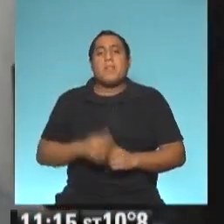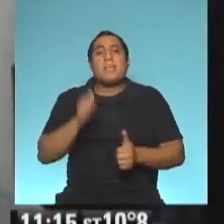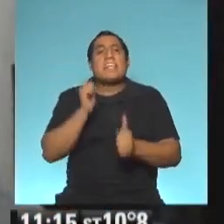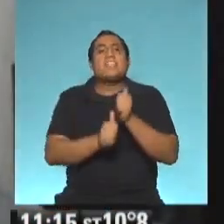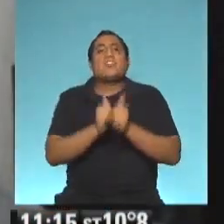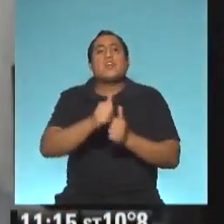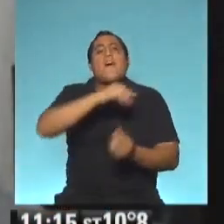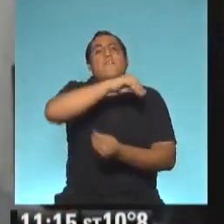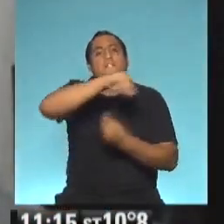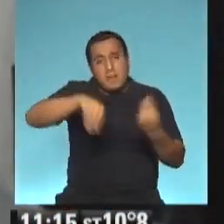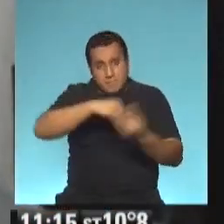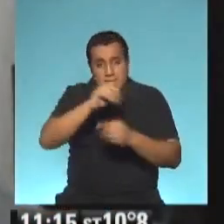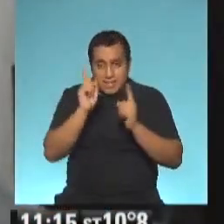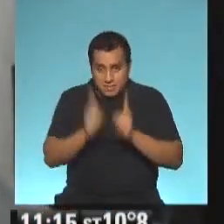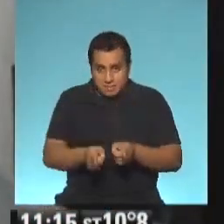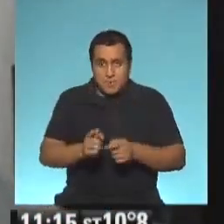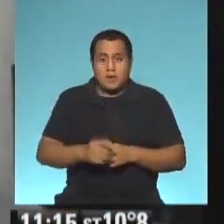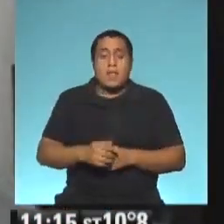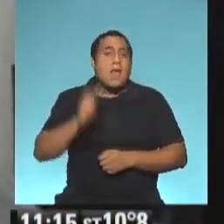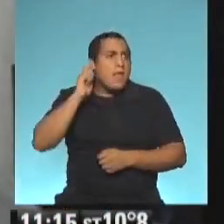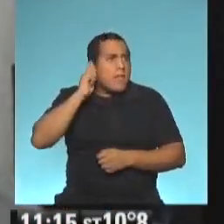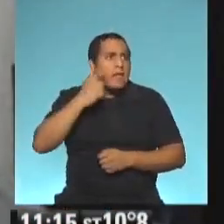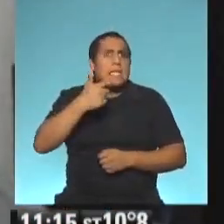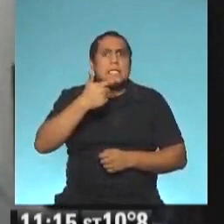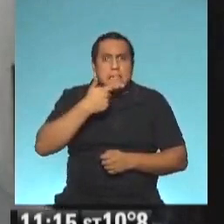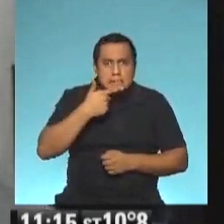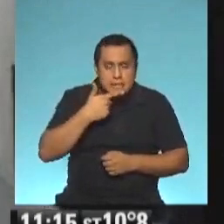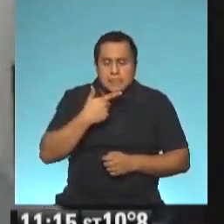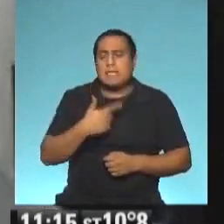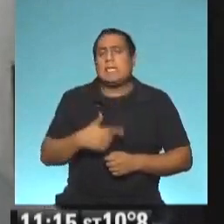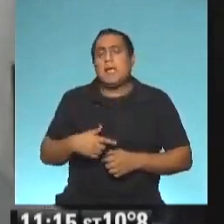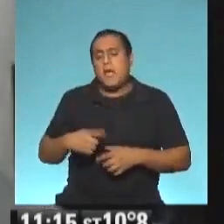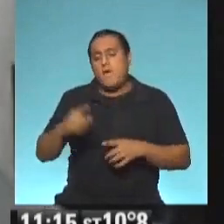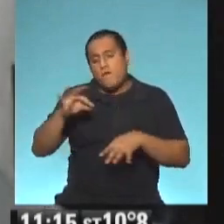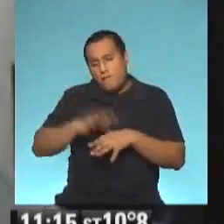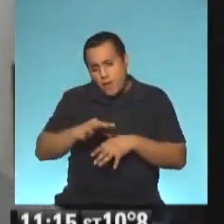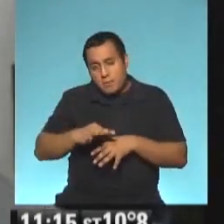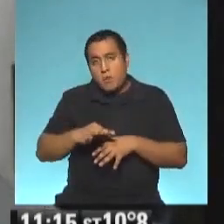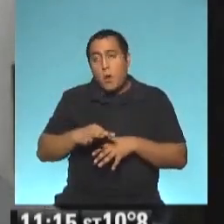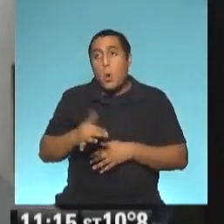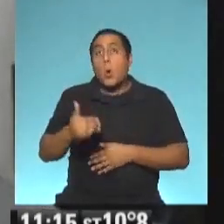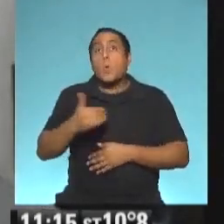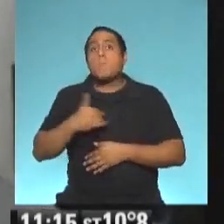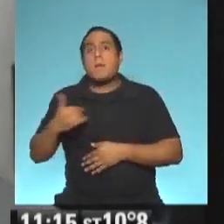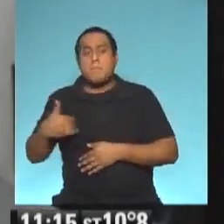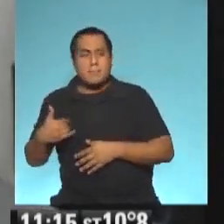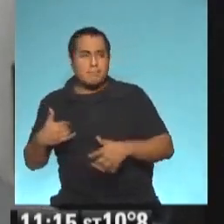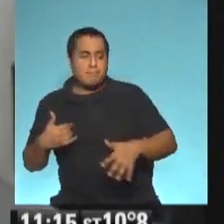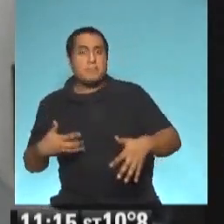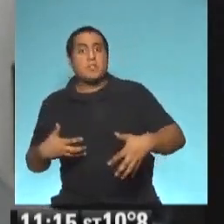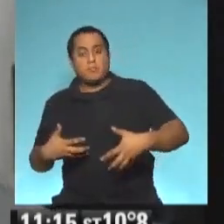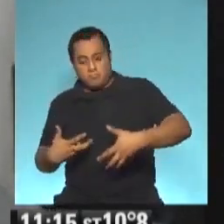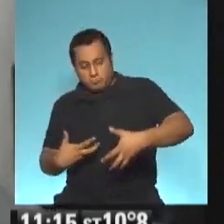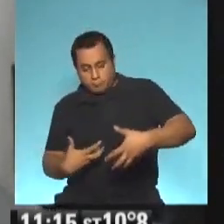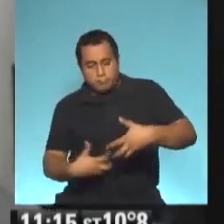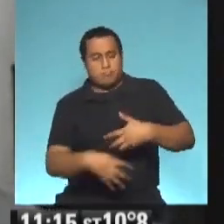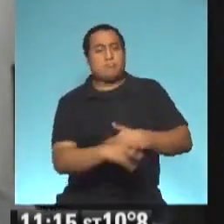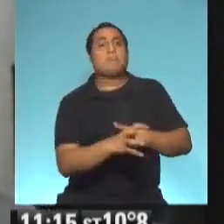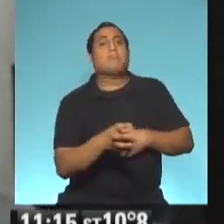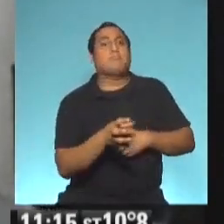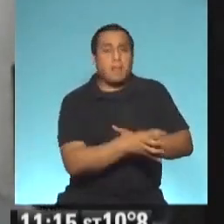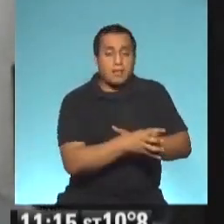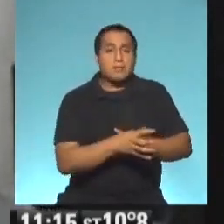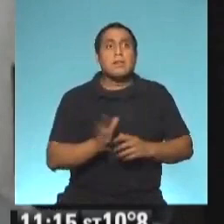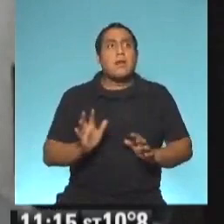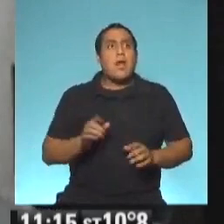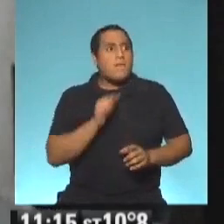familia también, ¿no? A los 17 años... te detectan esto, tu mamá te dona, después vos podés formar tu familia, tu